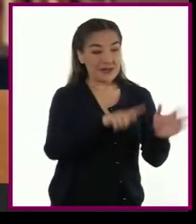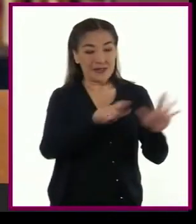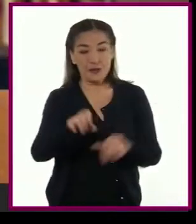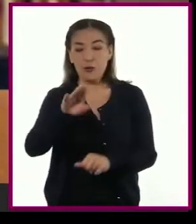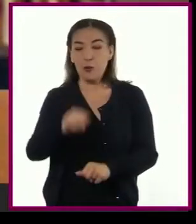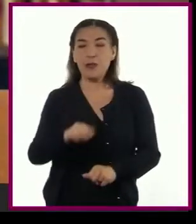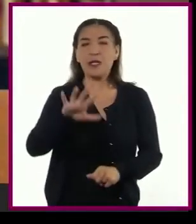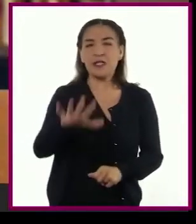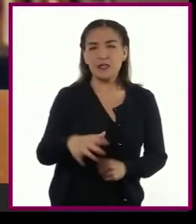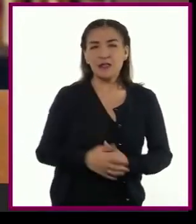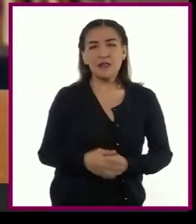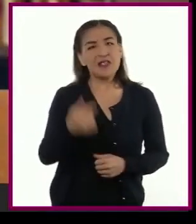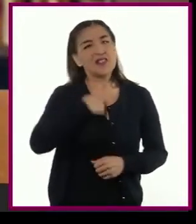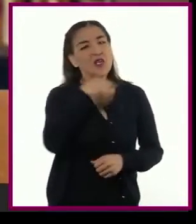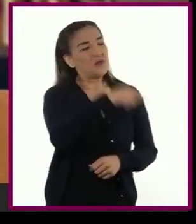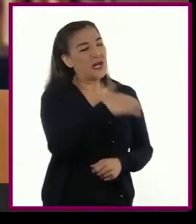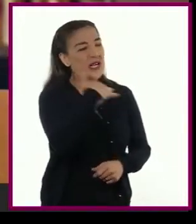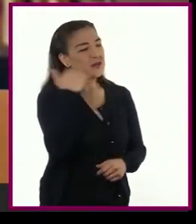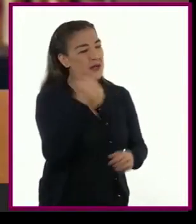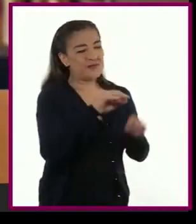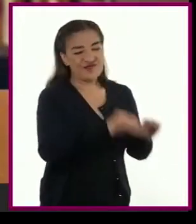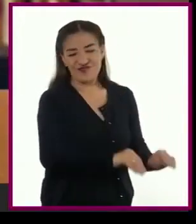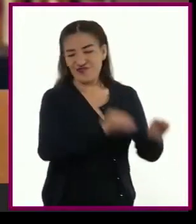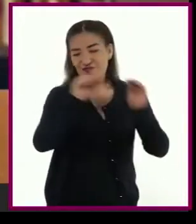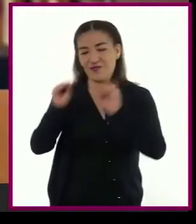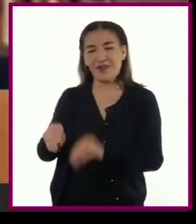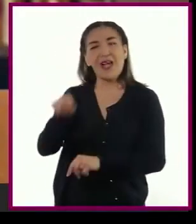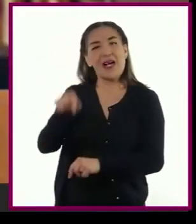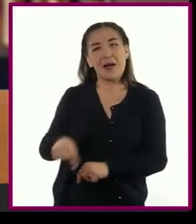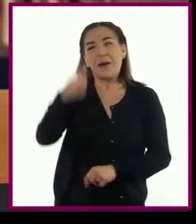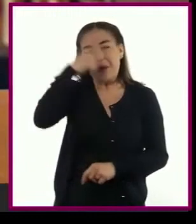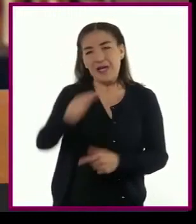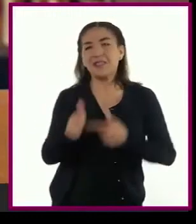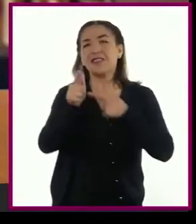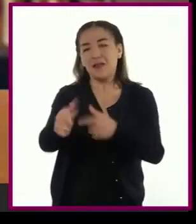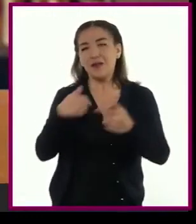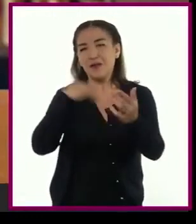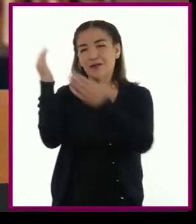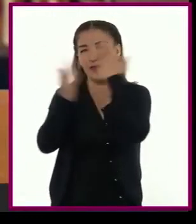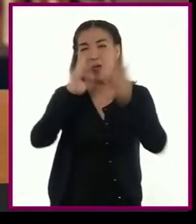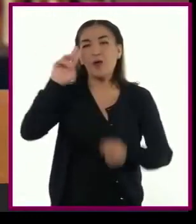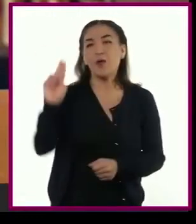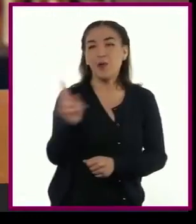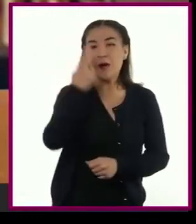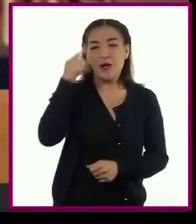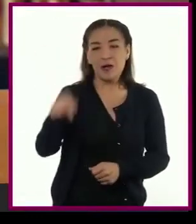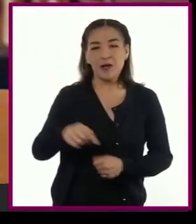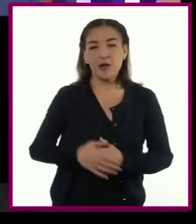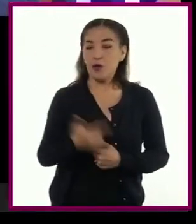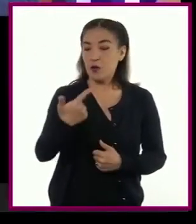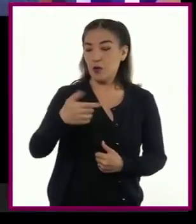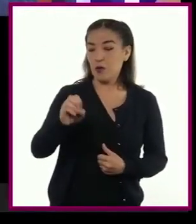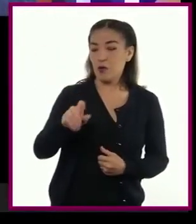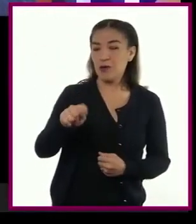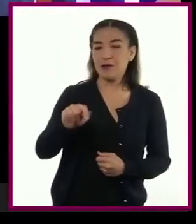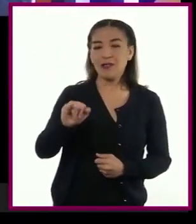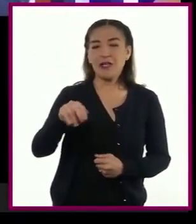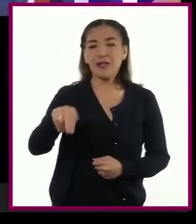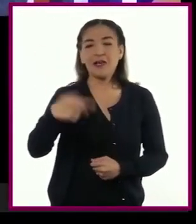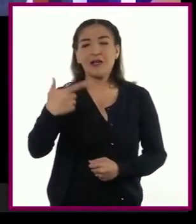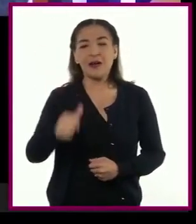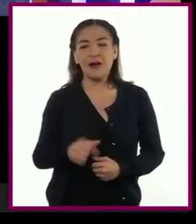1795. Dejé mi ciudad natal para continuar con mis estudios en la Universidad de Gotinga. También